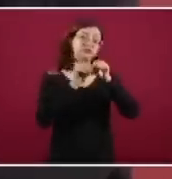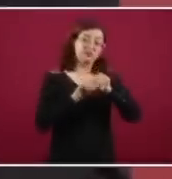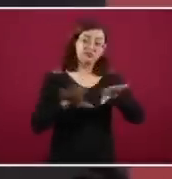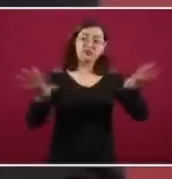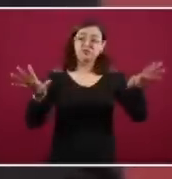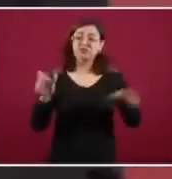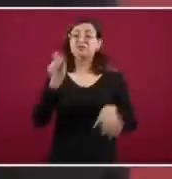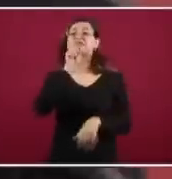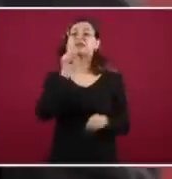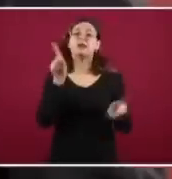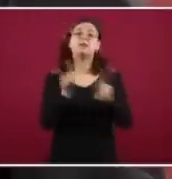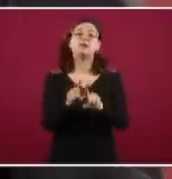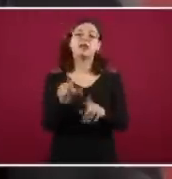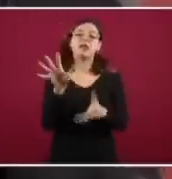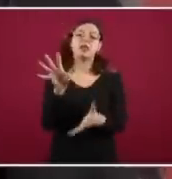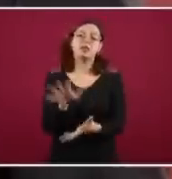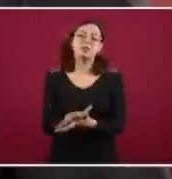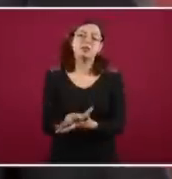la mayoría,